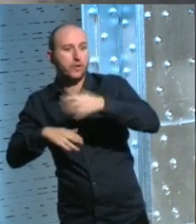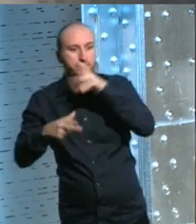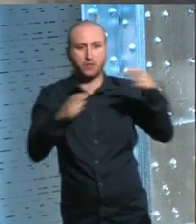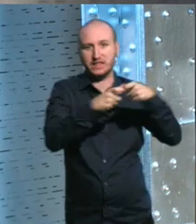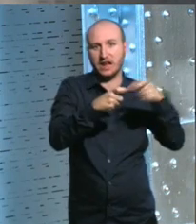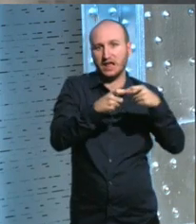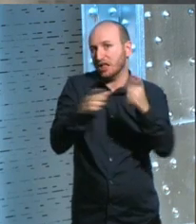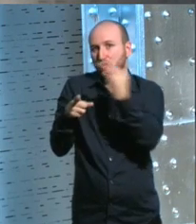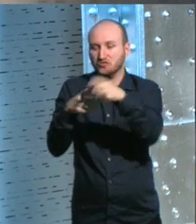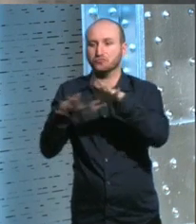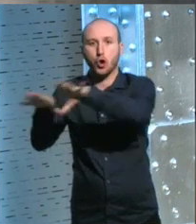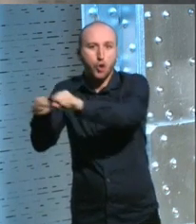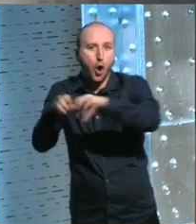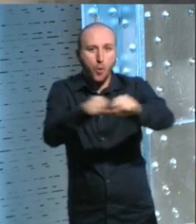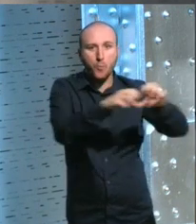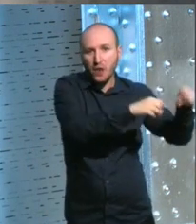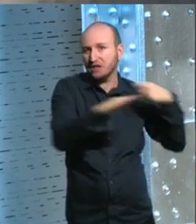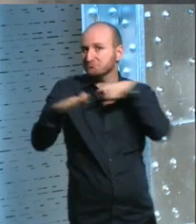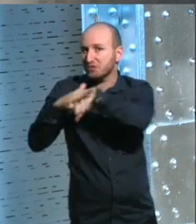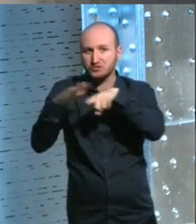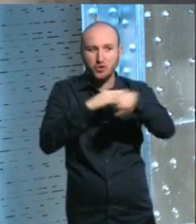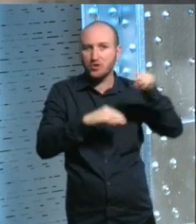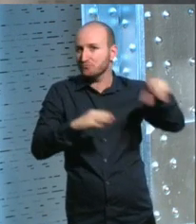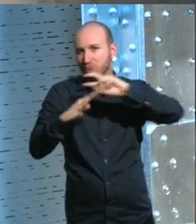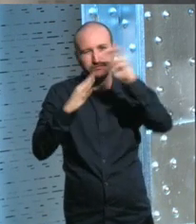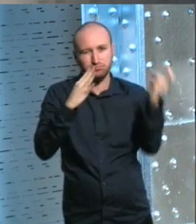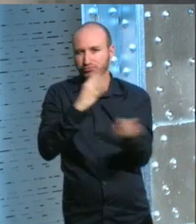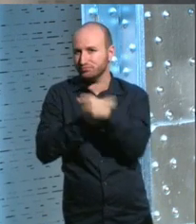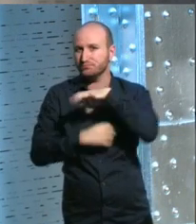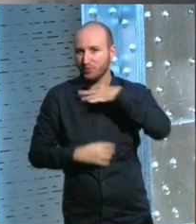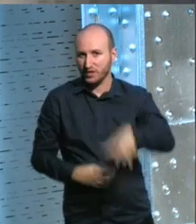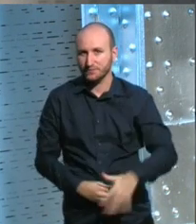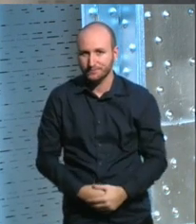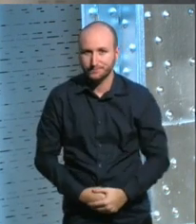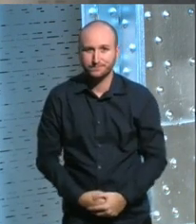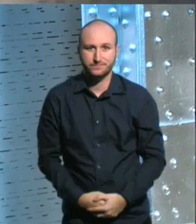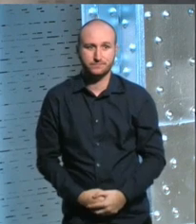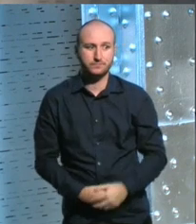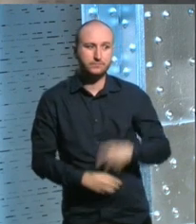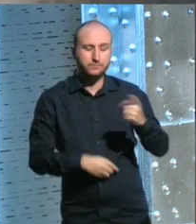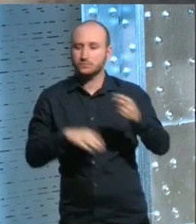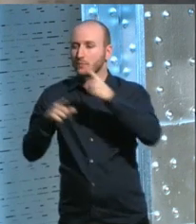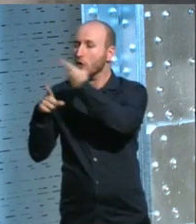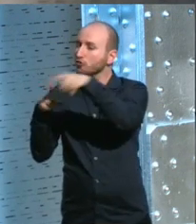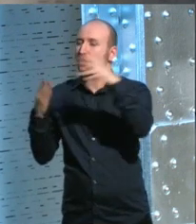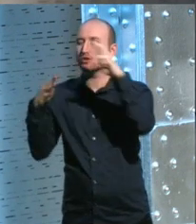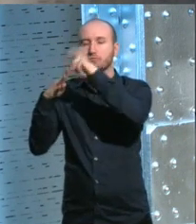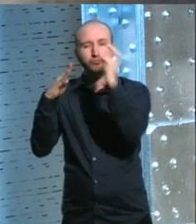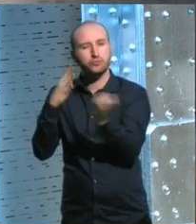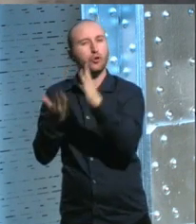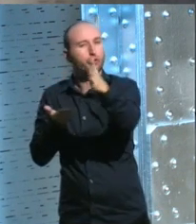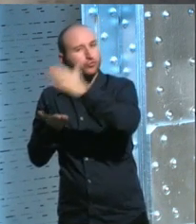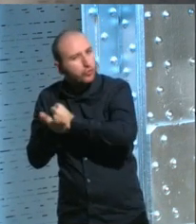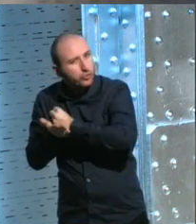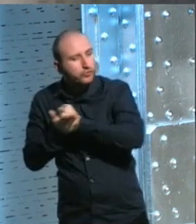sus trámites. ¿Todo tipo de productos? ¿Perdón? ¿Todo tipo de